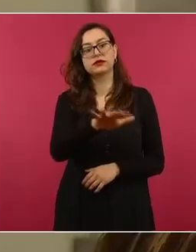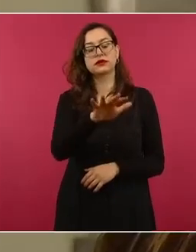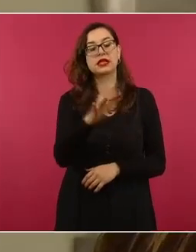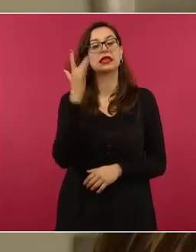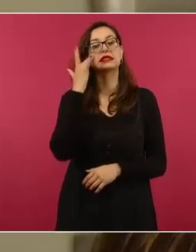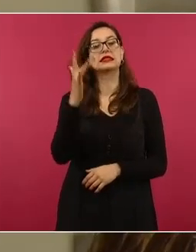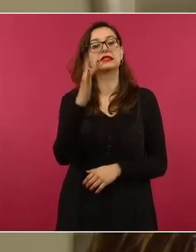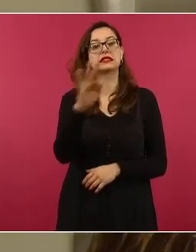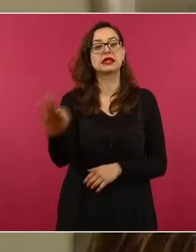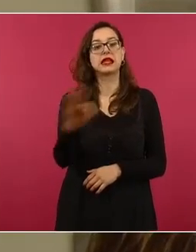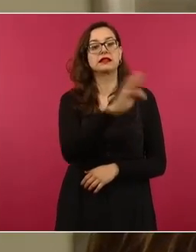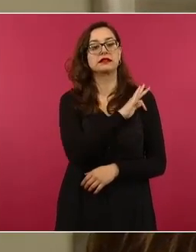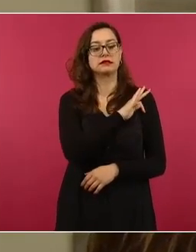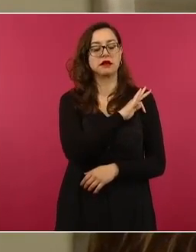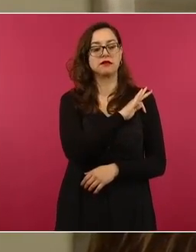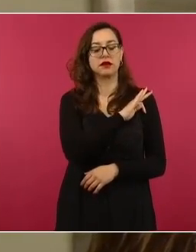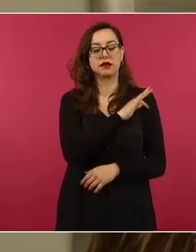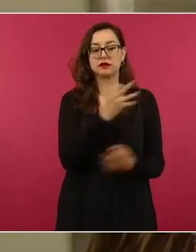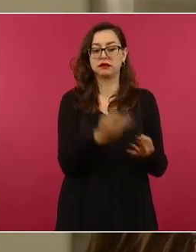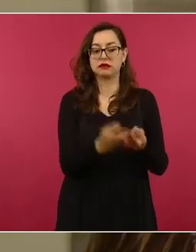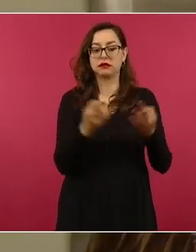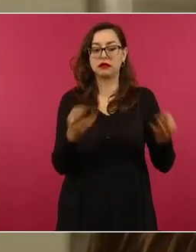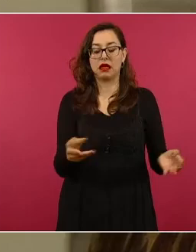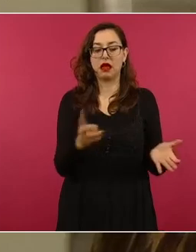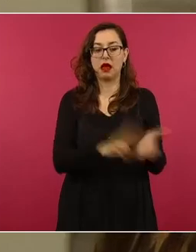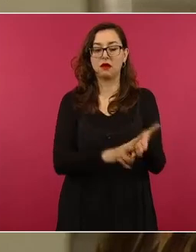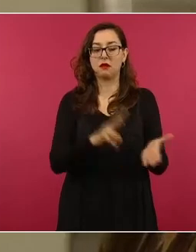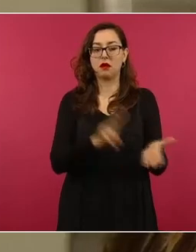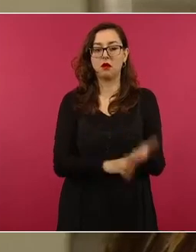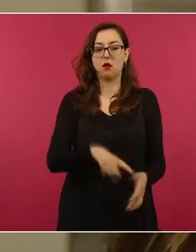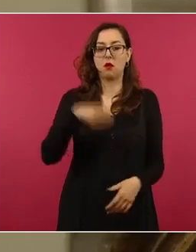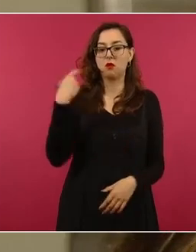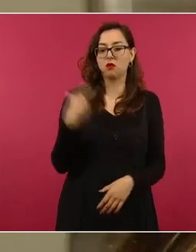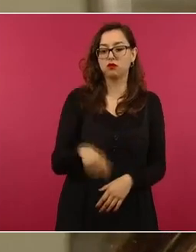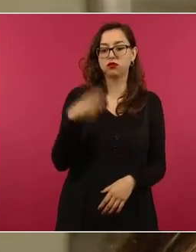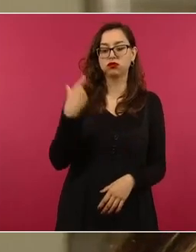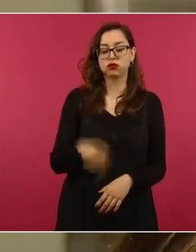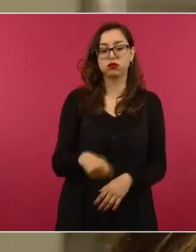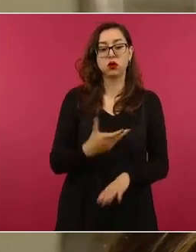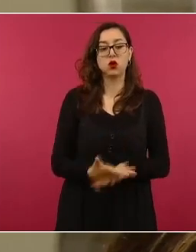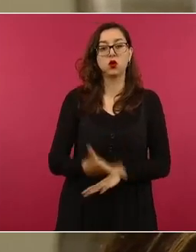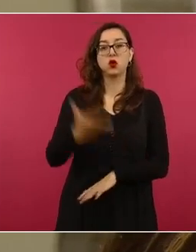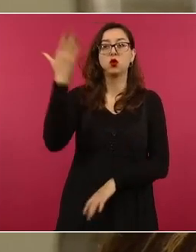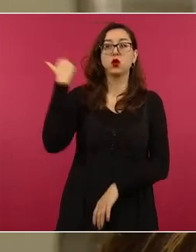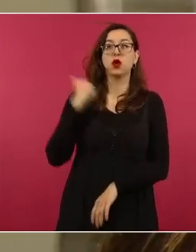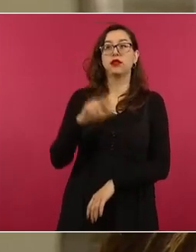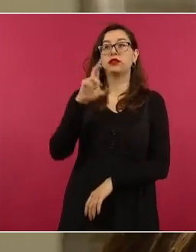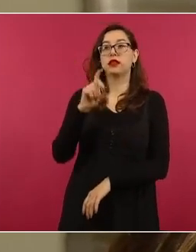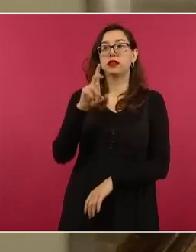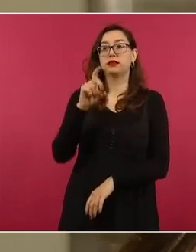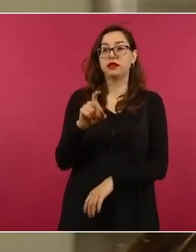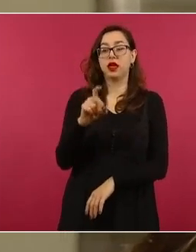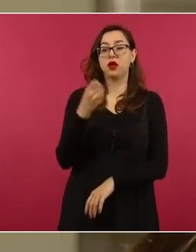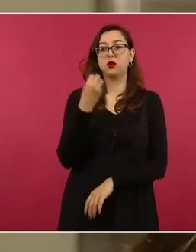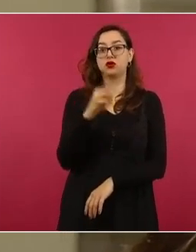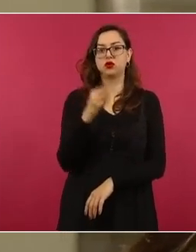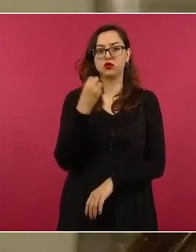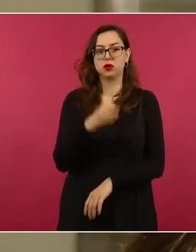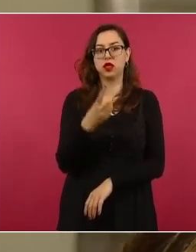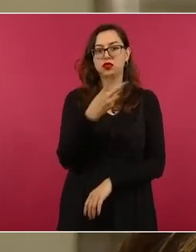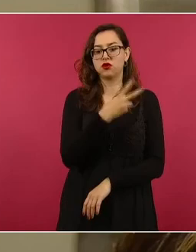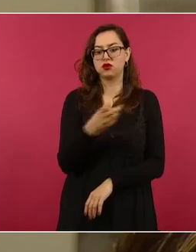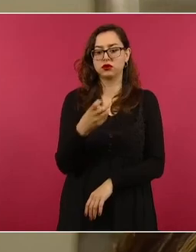con documentos del acuerdo presidencial de 30 de octubre de 1907. Usted seguramente recordará perfectamente el tema